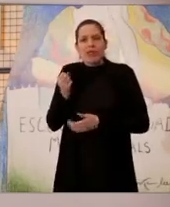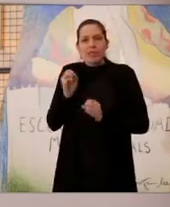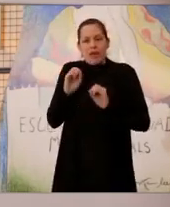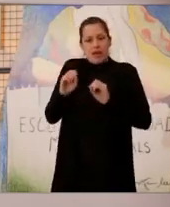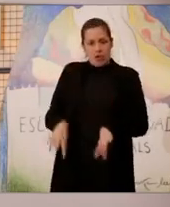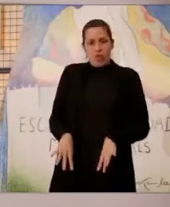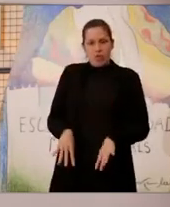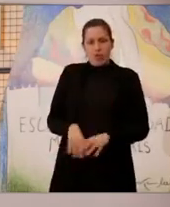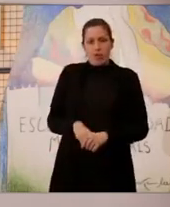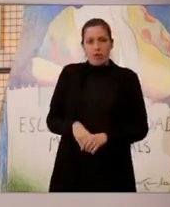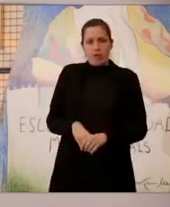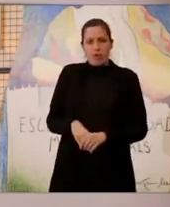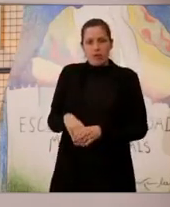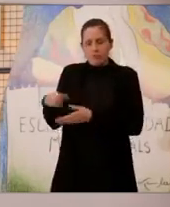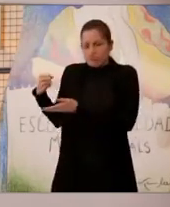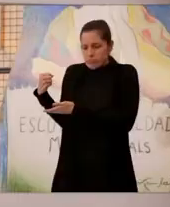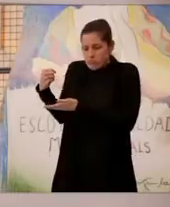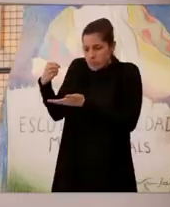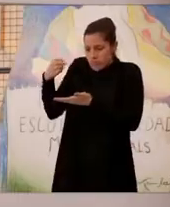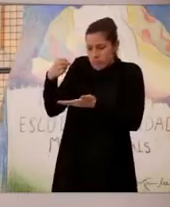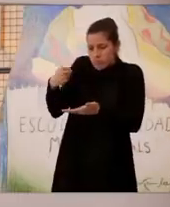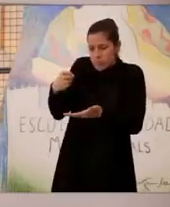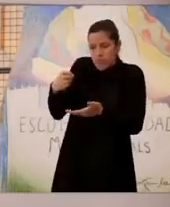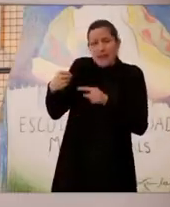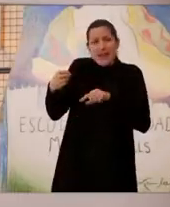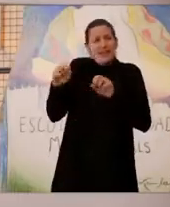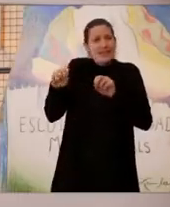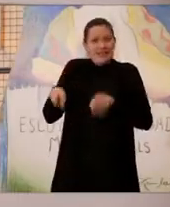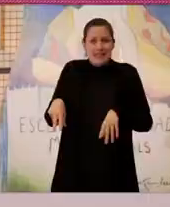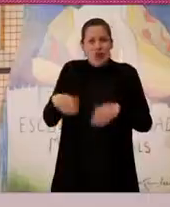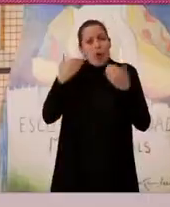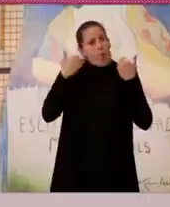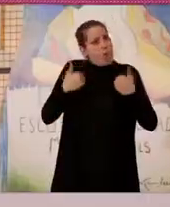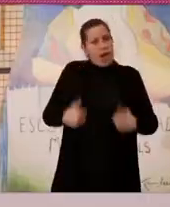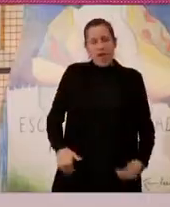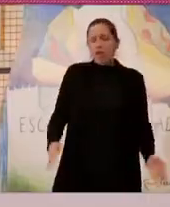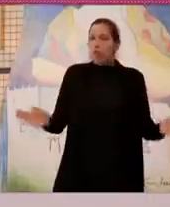los que resulta que este legado sin este legado femenino no hay humanidad